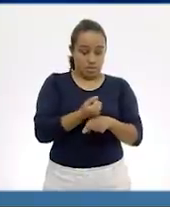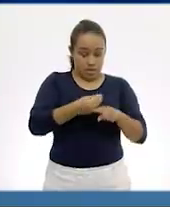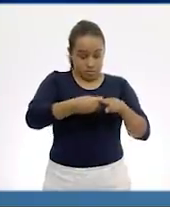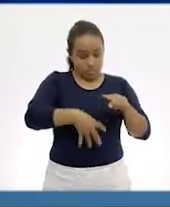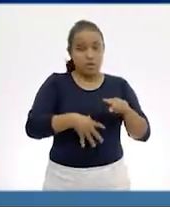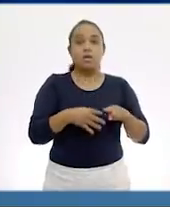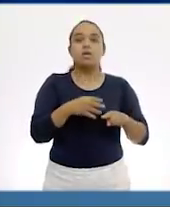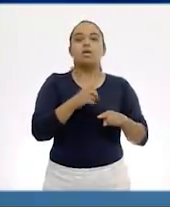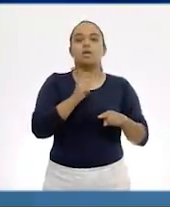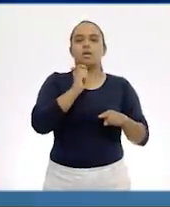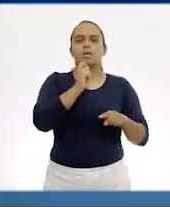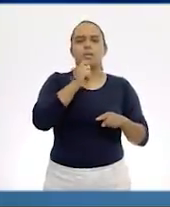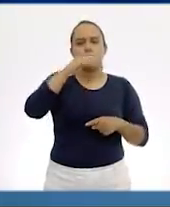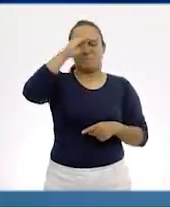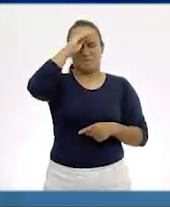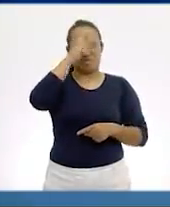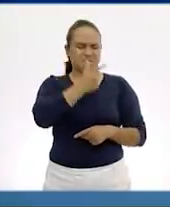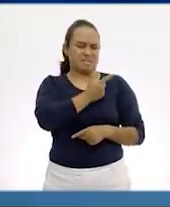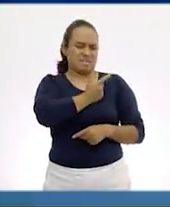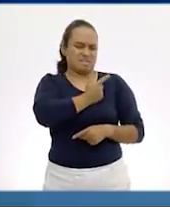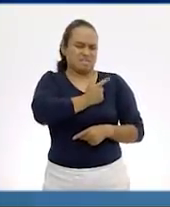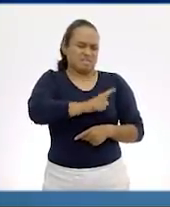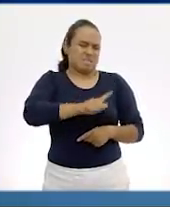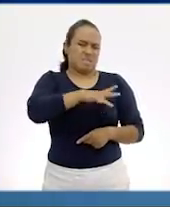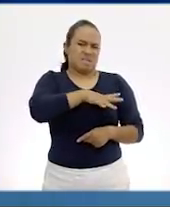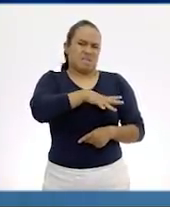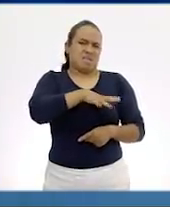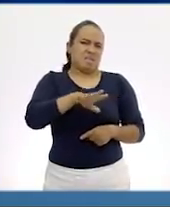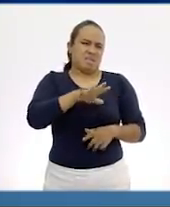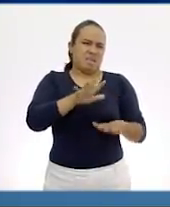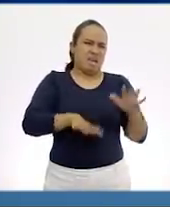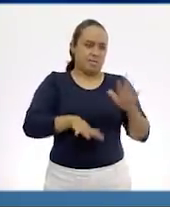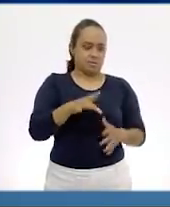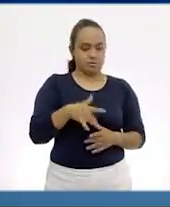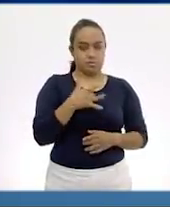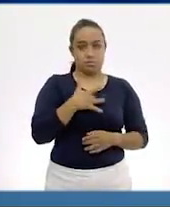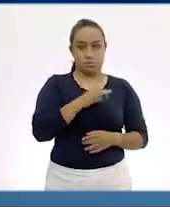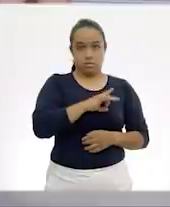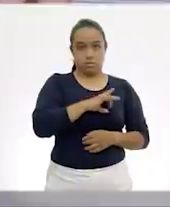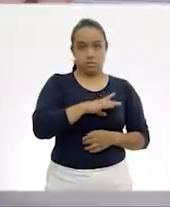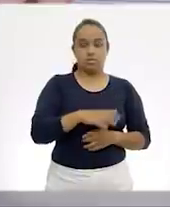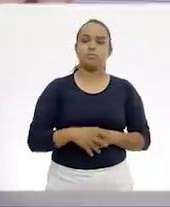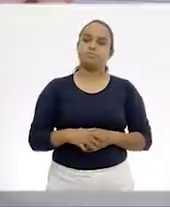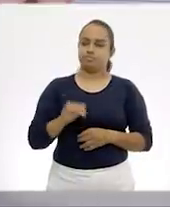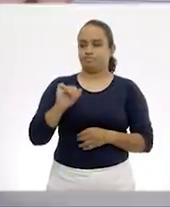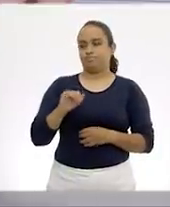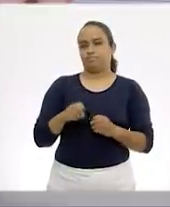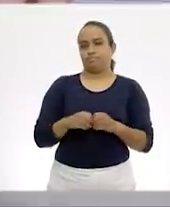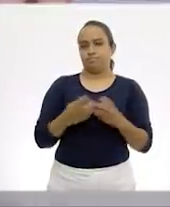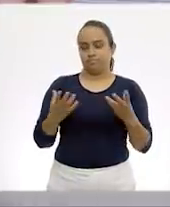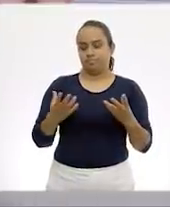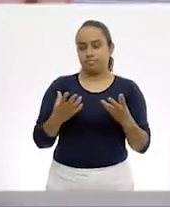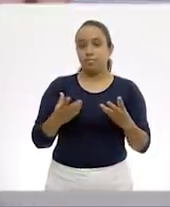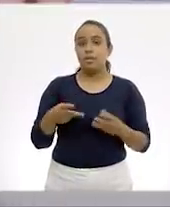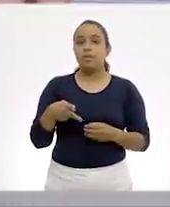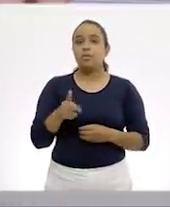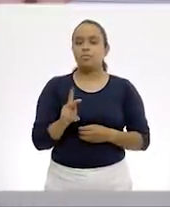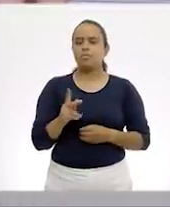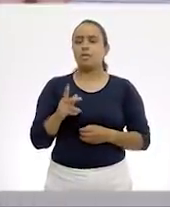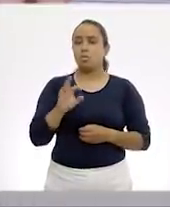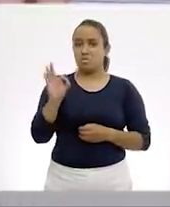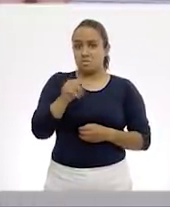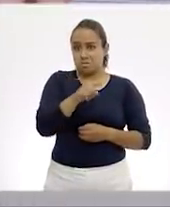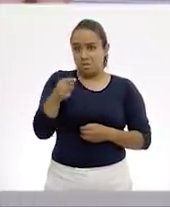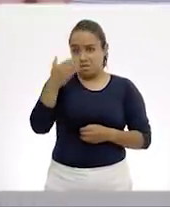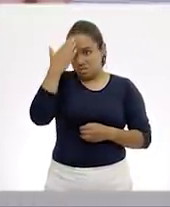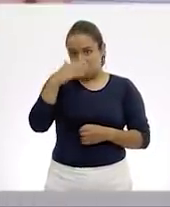debe ser algo que puede parecer desagradable y hasta causa temor. Y con justa razón. Pero si tiene la